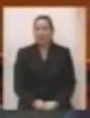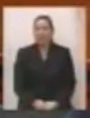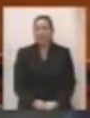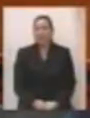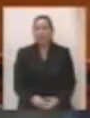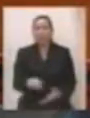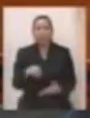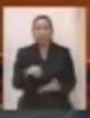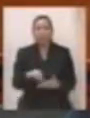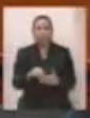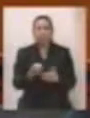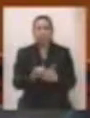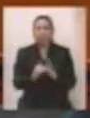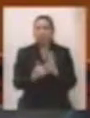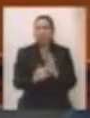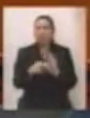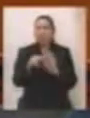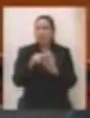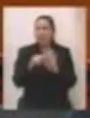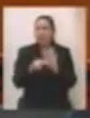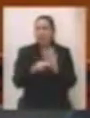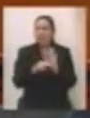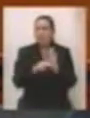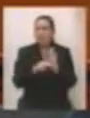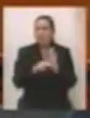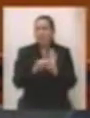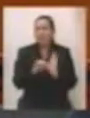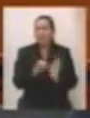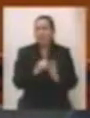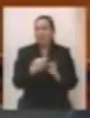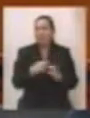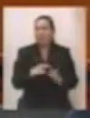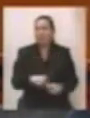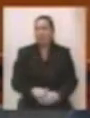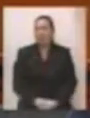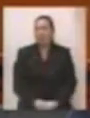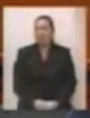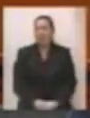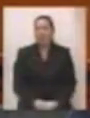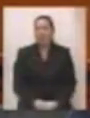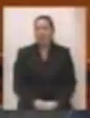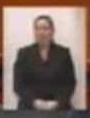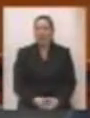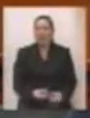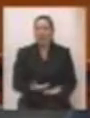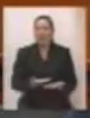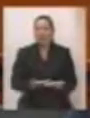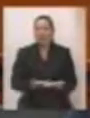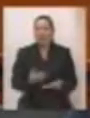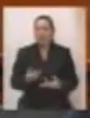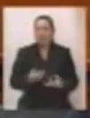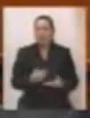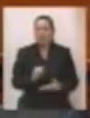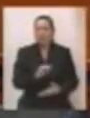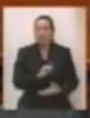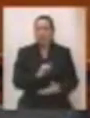La aplicación de lo establecido en la presente norma en las instituciones del sector público se financia con cargo a su